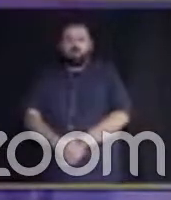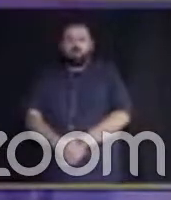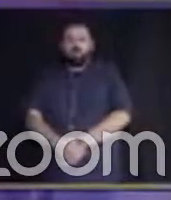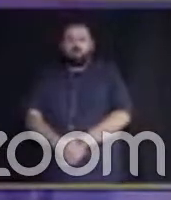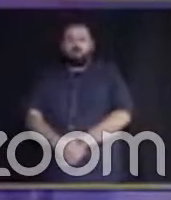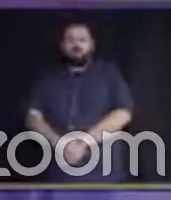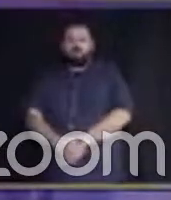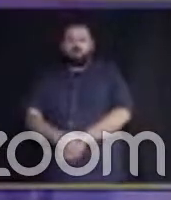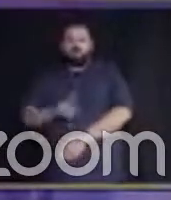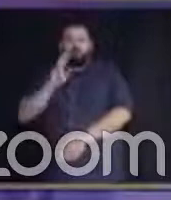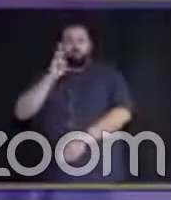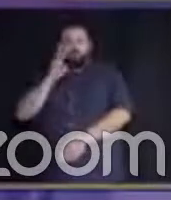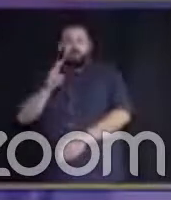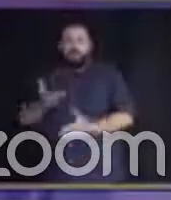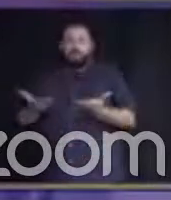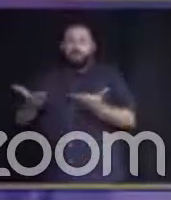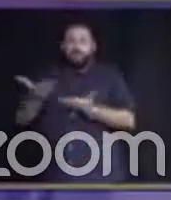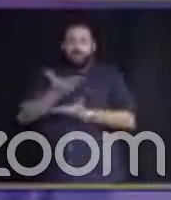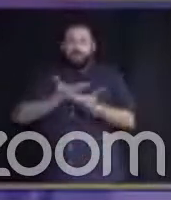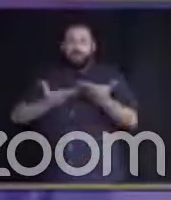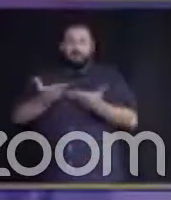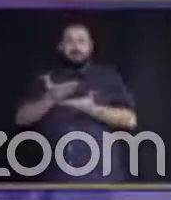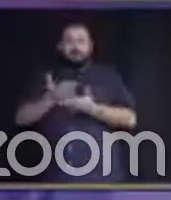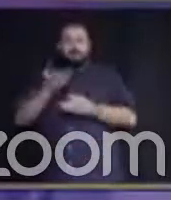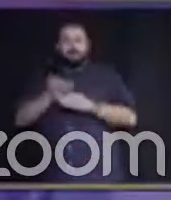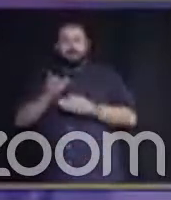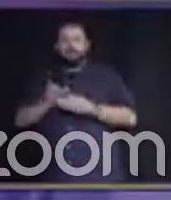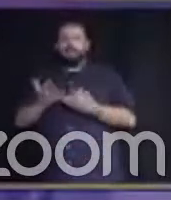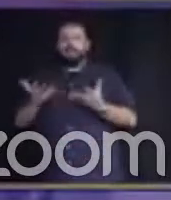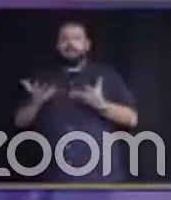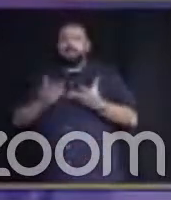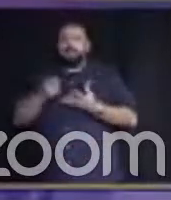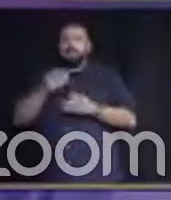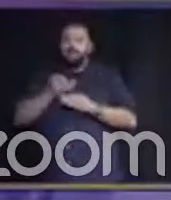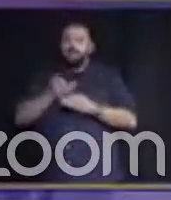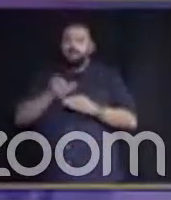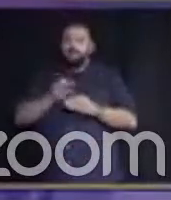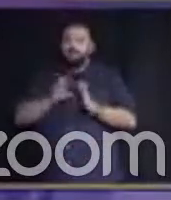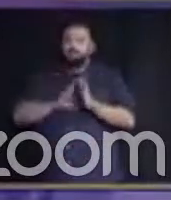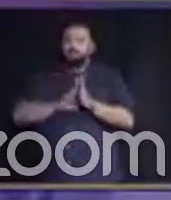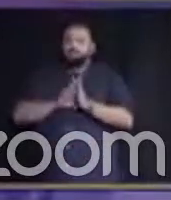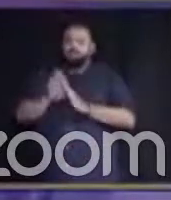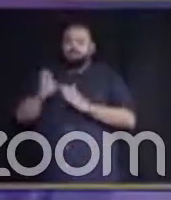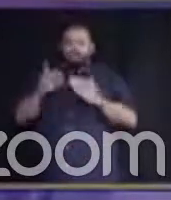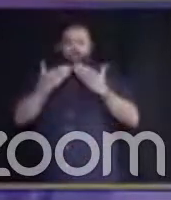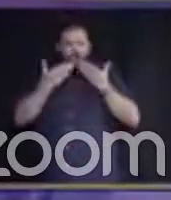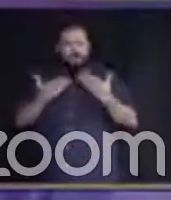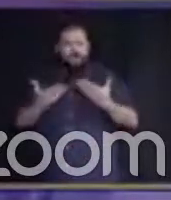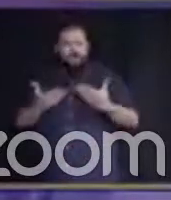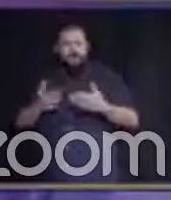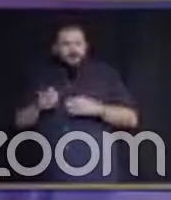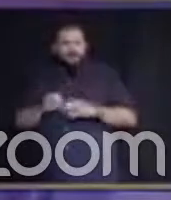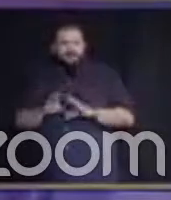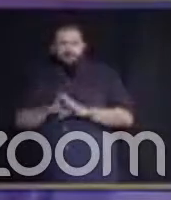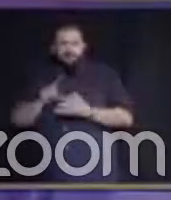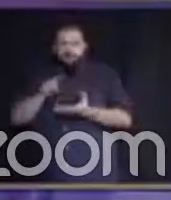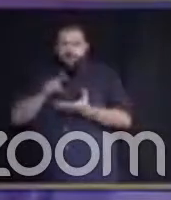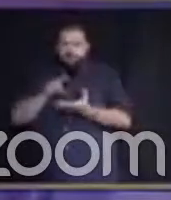A ver, chicos, compártanos por favor qué andan haciendo, que están creciendo como la espuma.